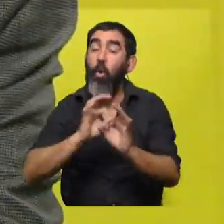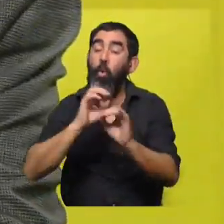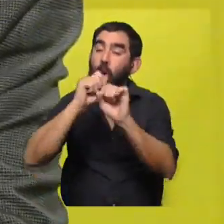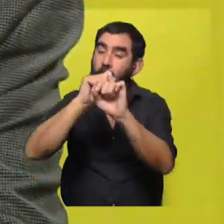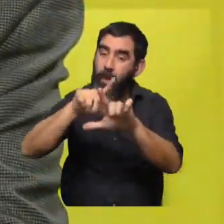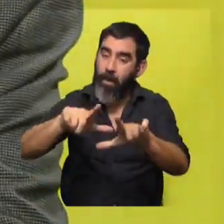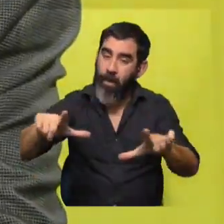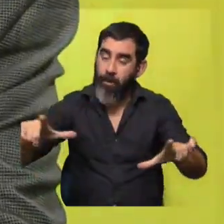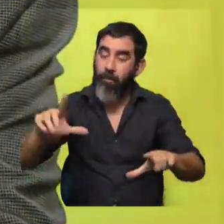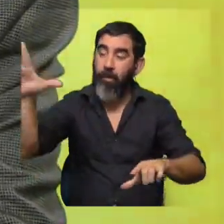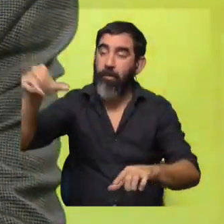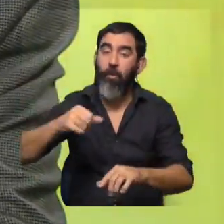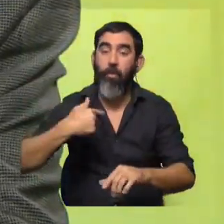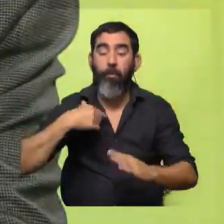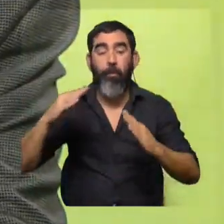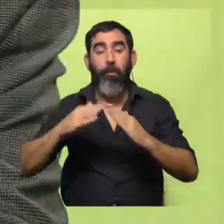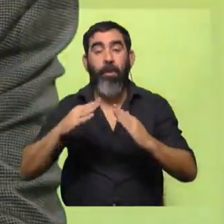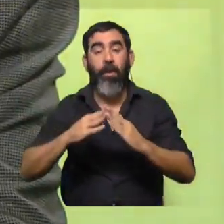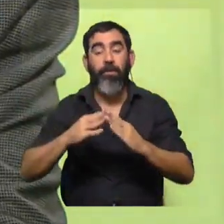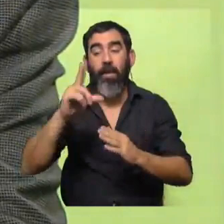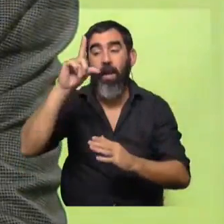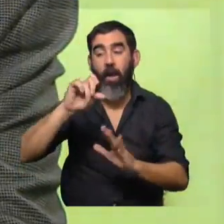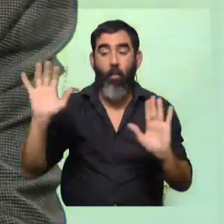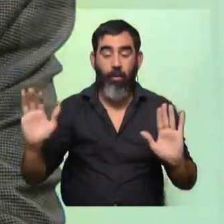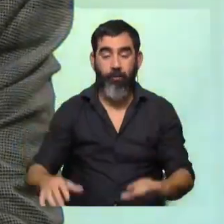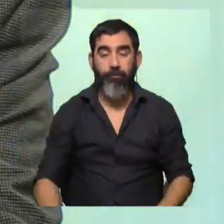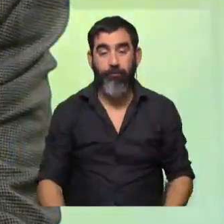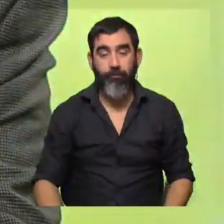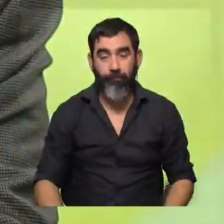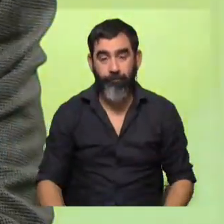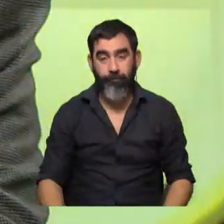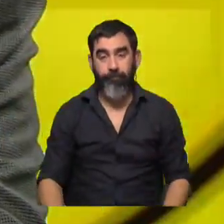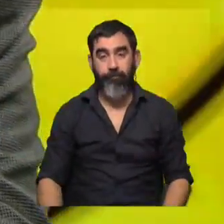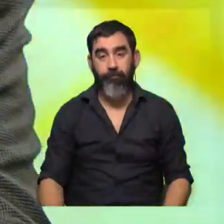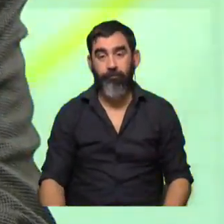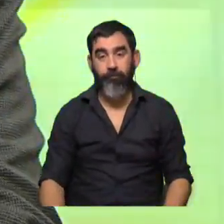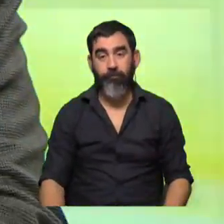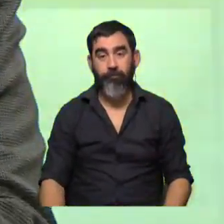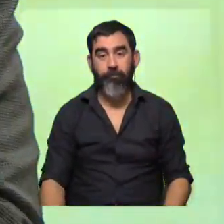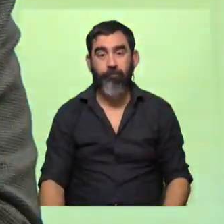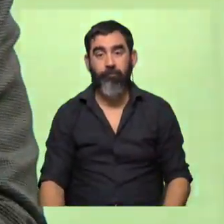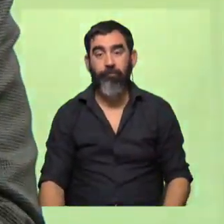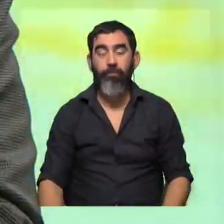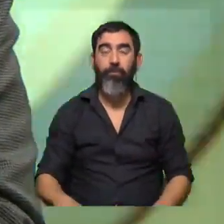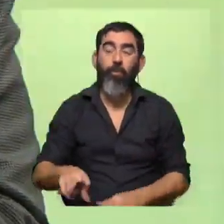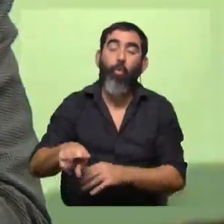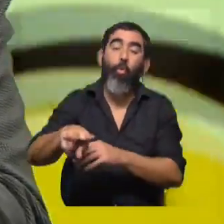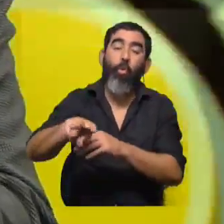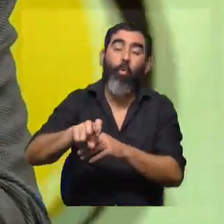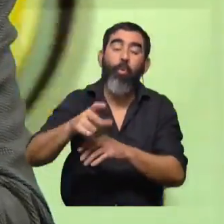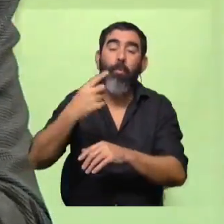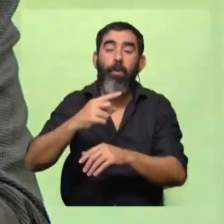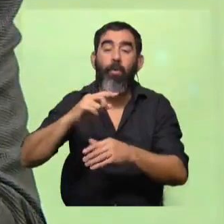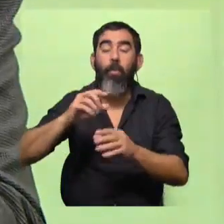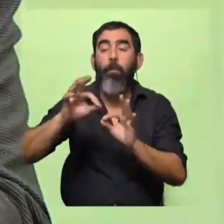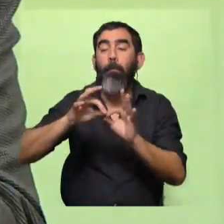purificación y el traerte a tu baño, a tu cocina, agua. Te estoy cobrando, capaz que esto te la cobro en función de los